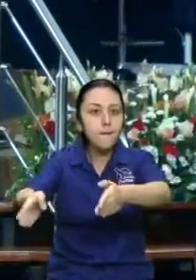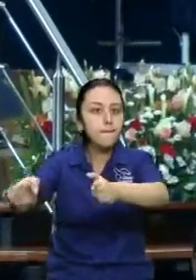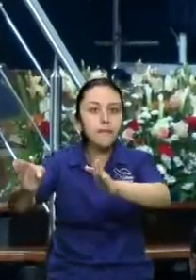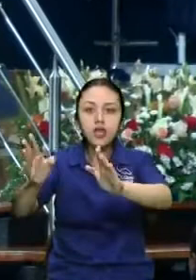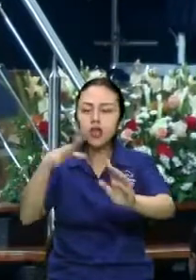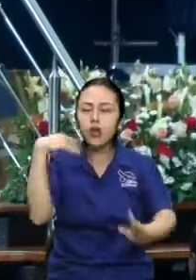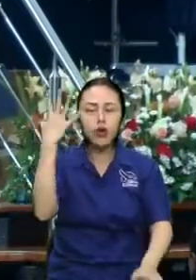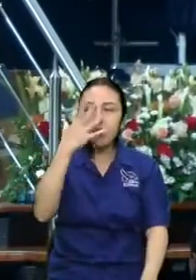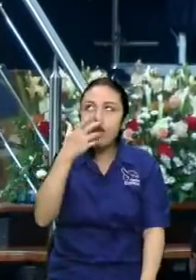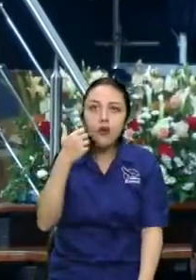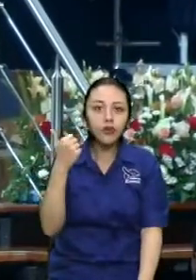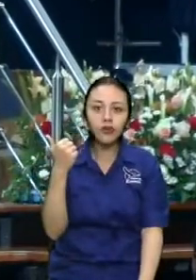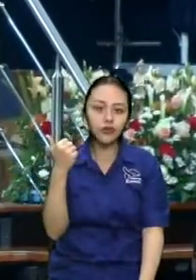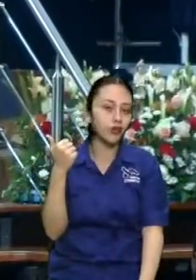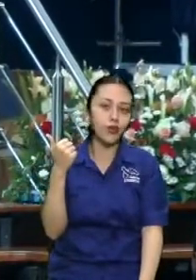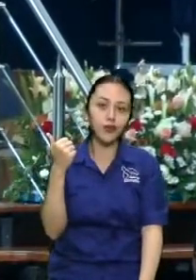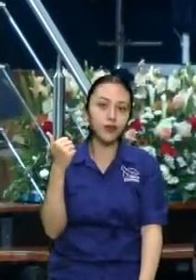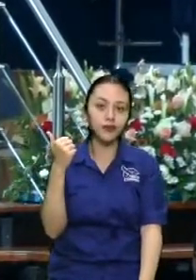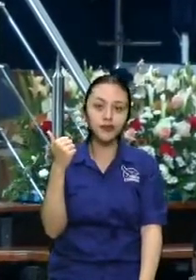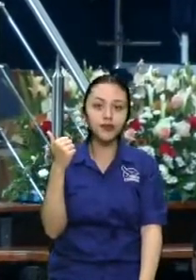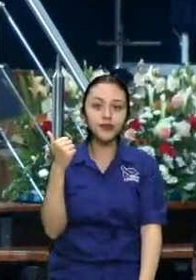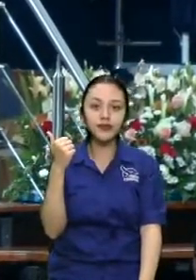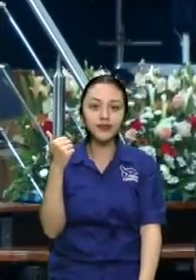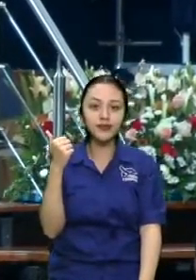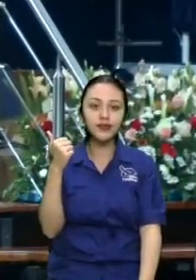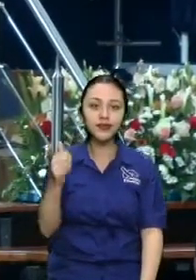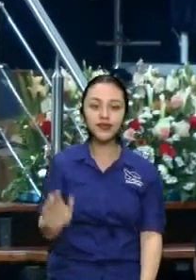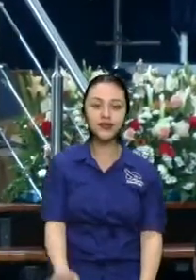en mi... En mi pueblo, ¿no?